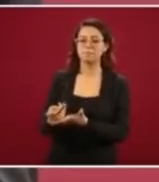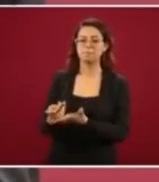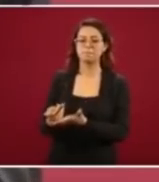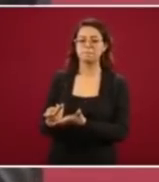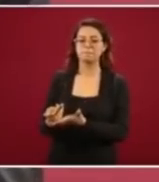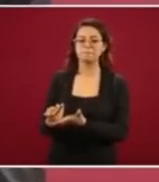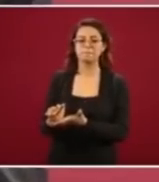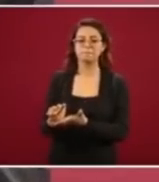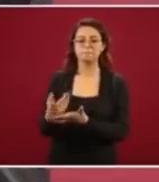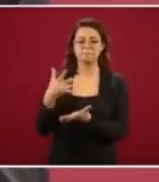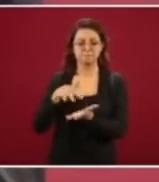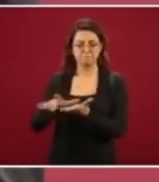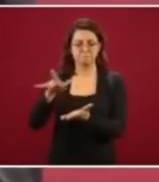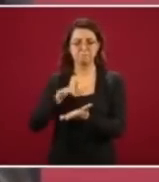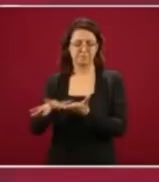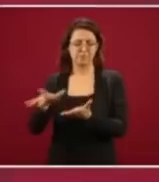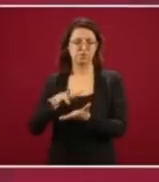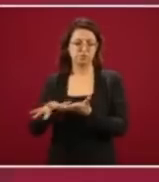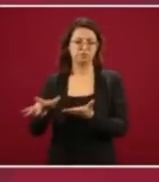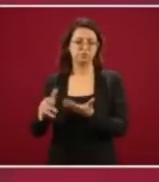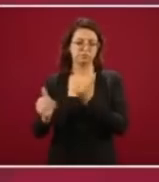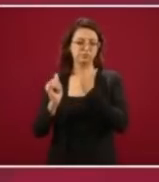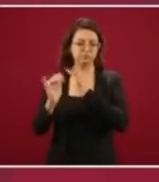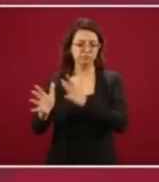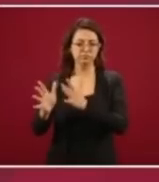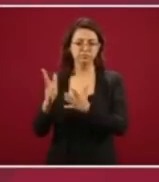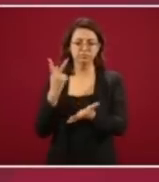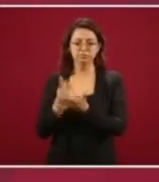a quien había ayudado en el fraude,